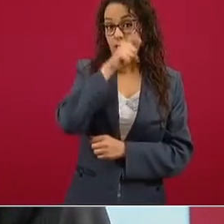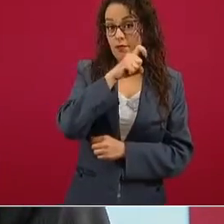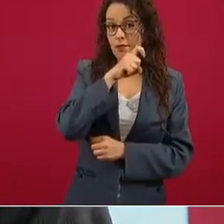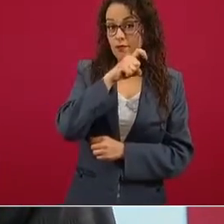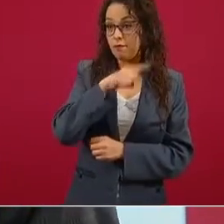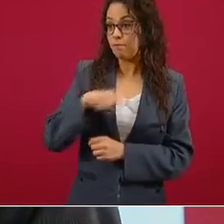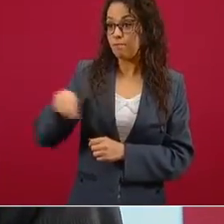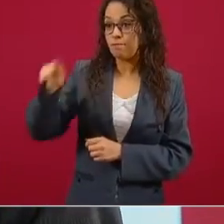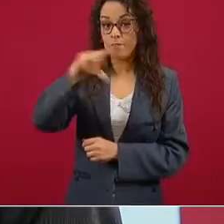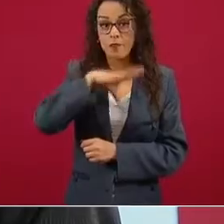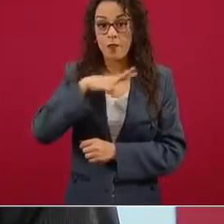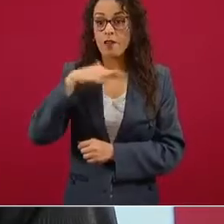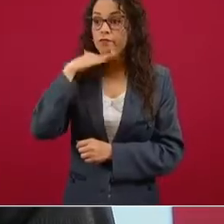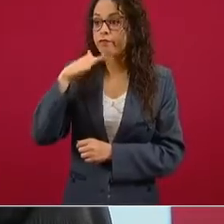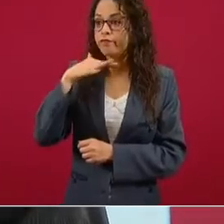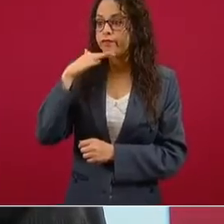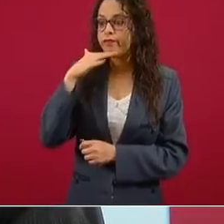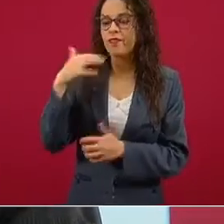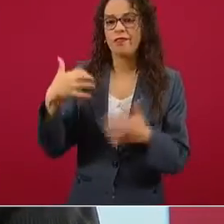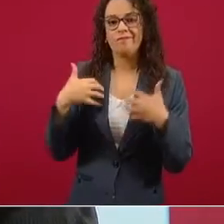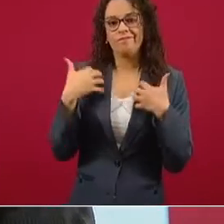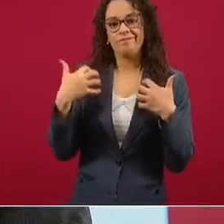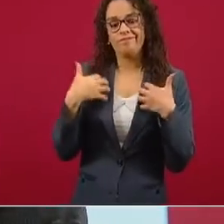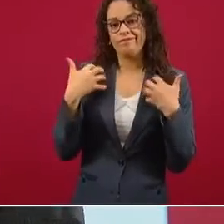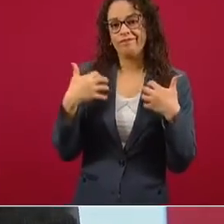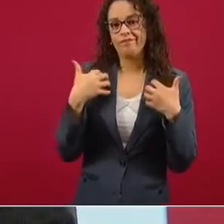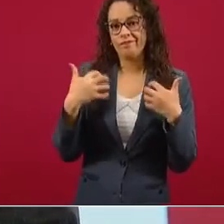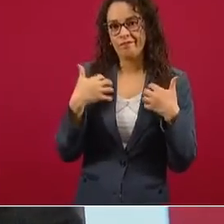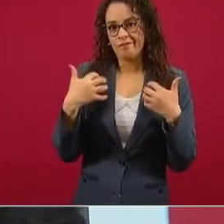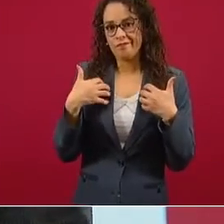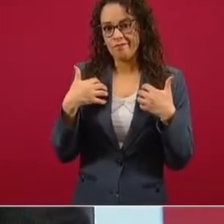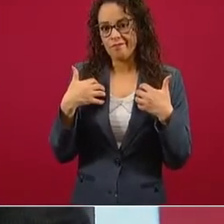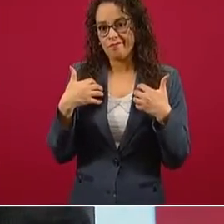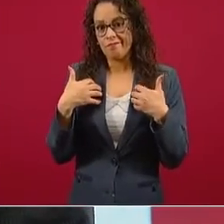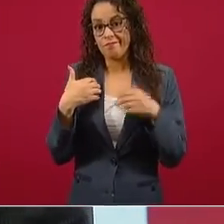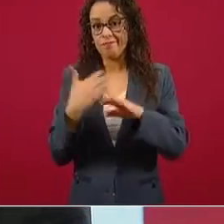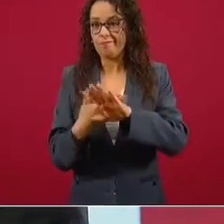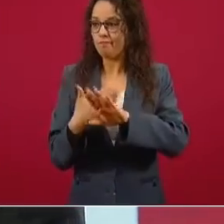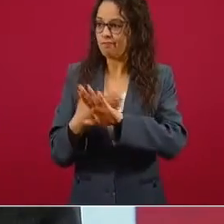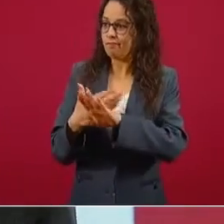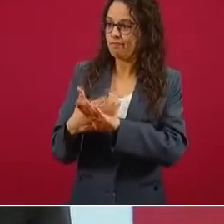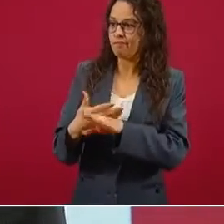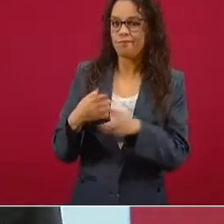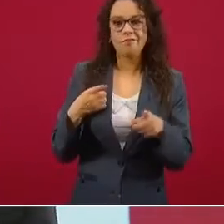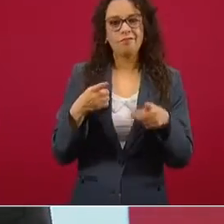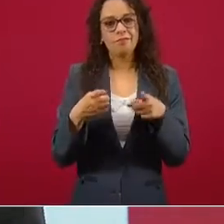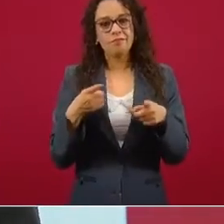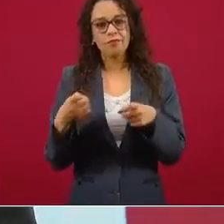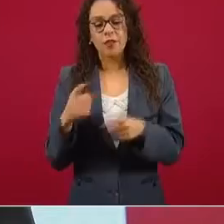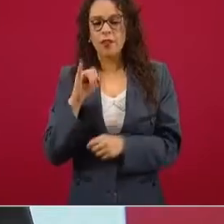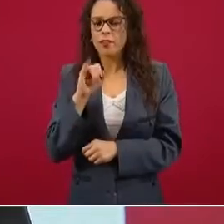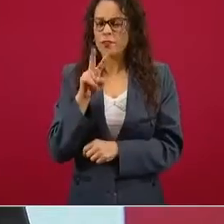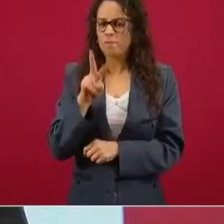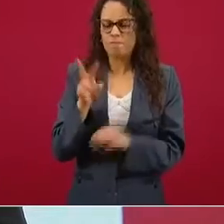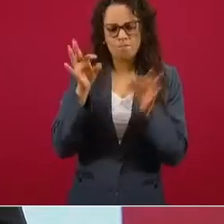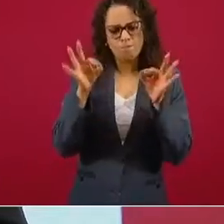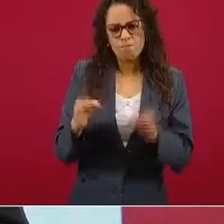y hay protestas, y son legítimas, porque así es la